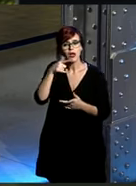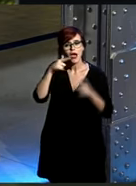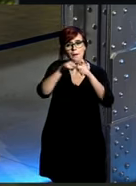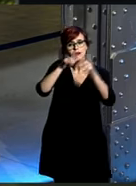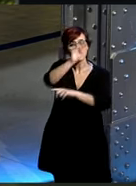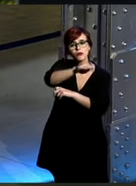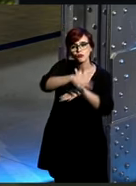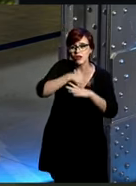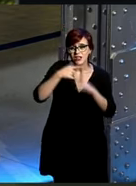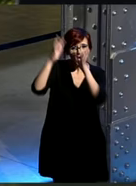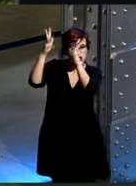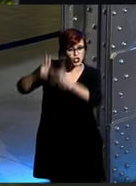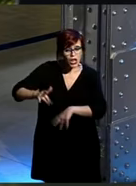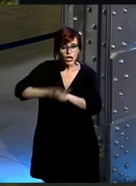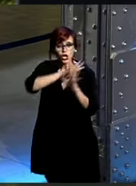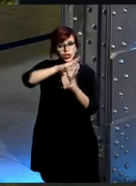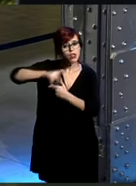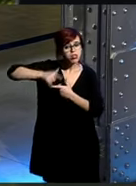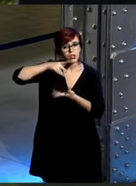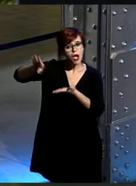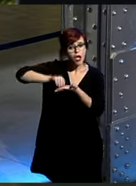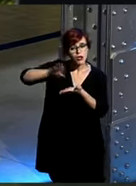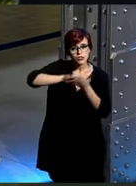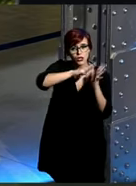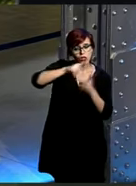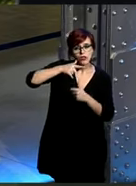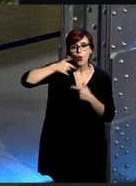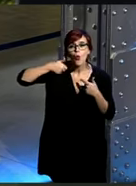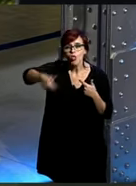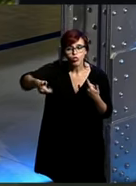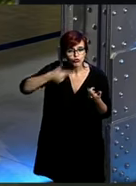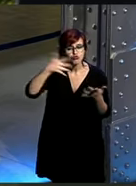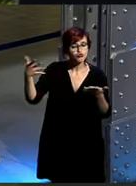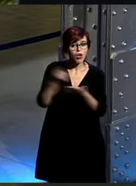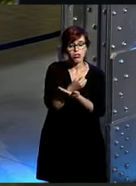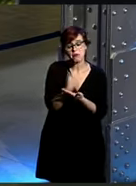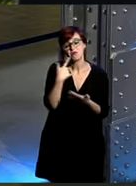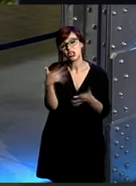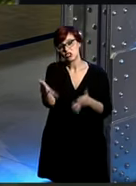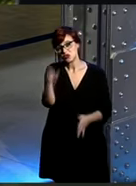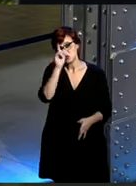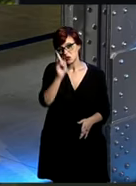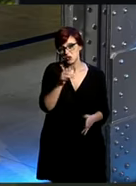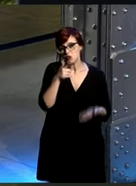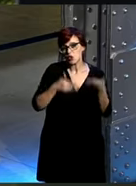usted que el total de las noticias periodísticas de todo tipo va a ser escrito por un robot? Digo, no sé,